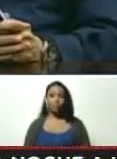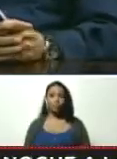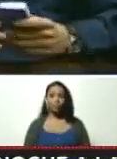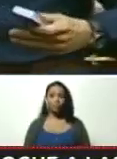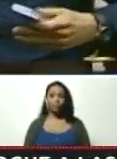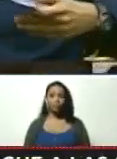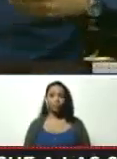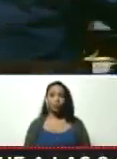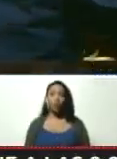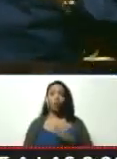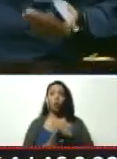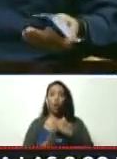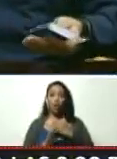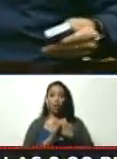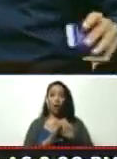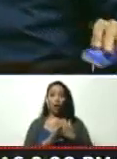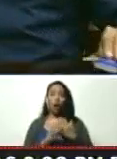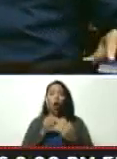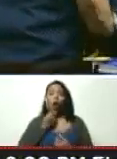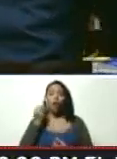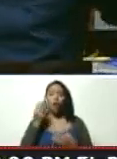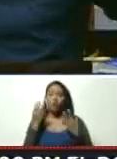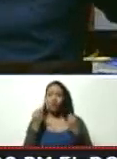todavía unos muchachos muy jojotos.